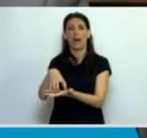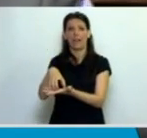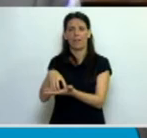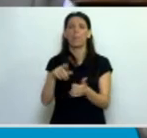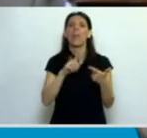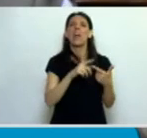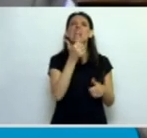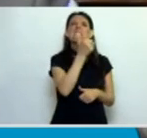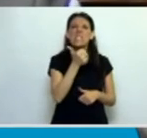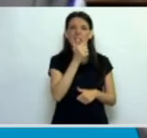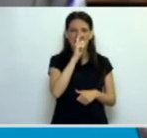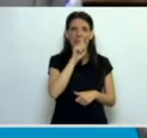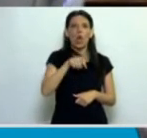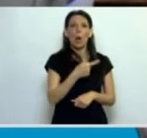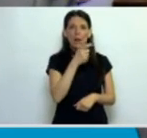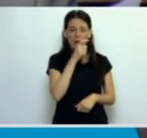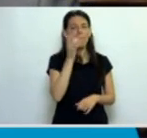El